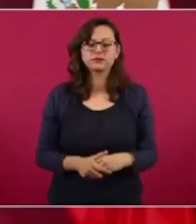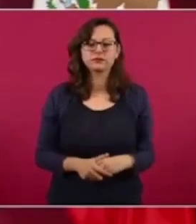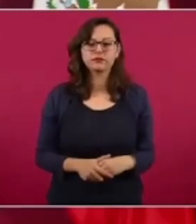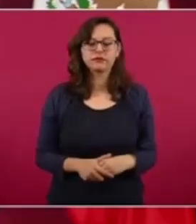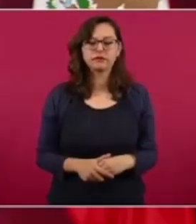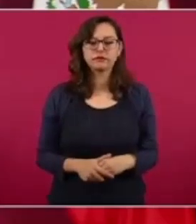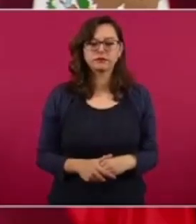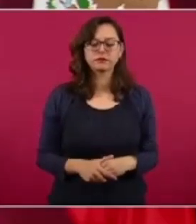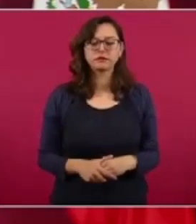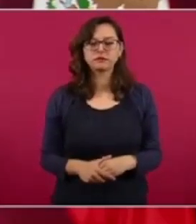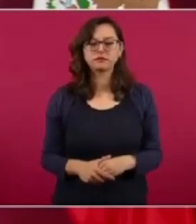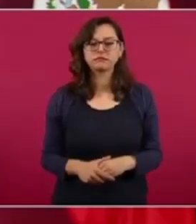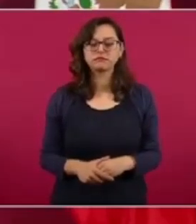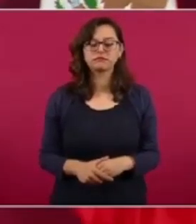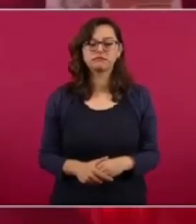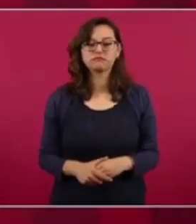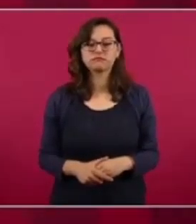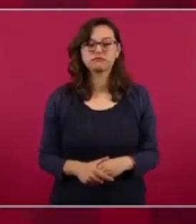No,